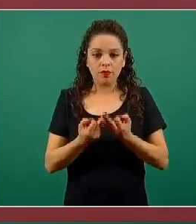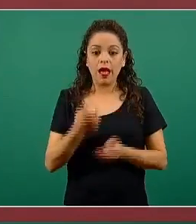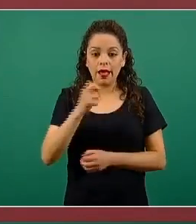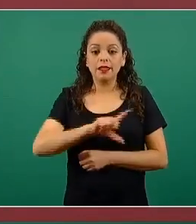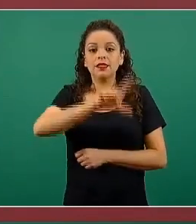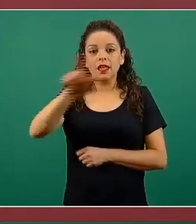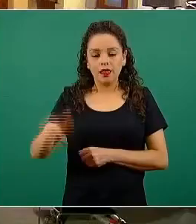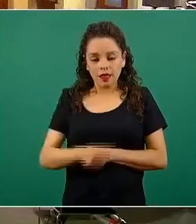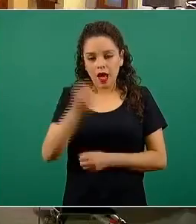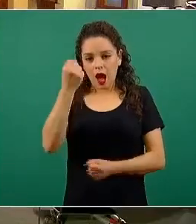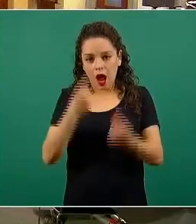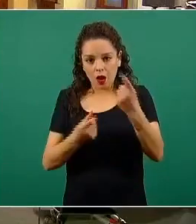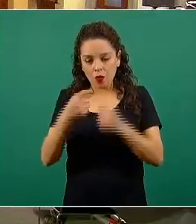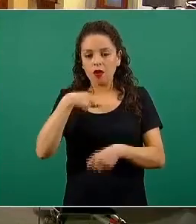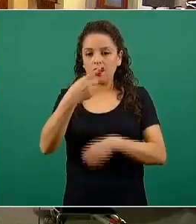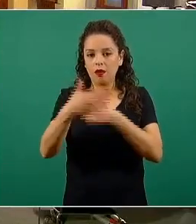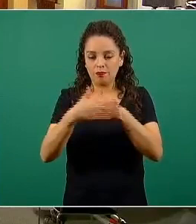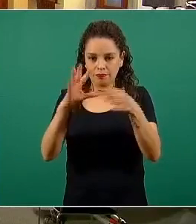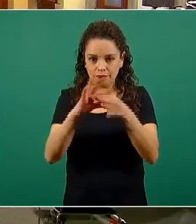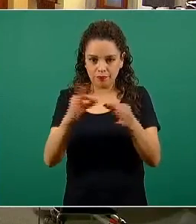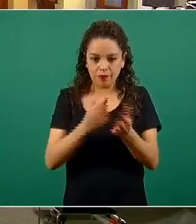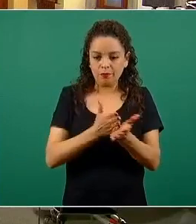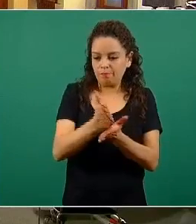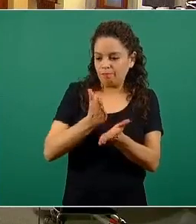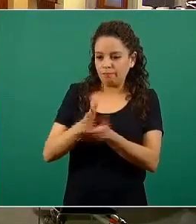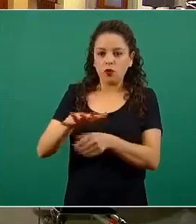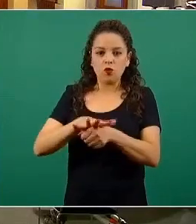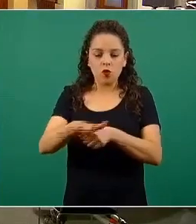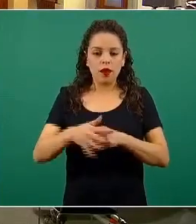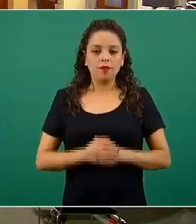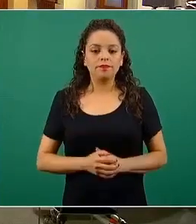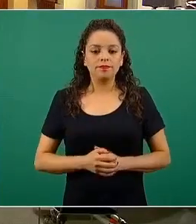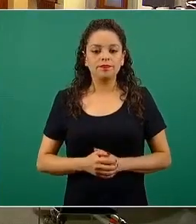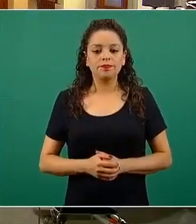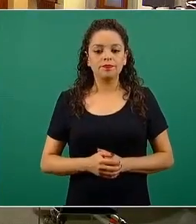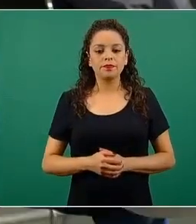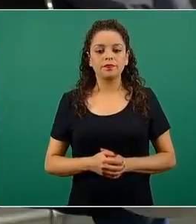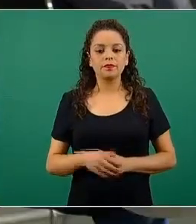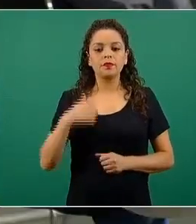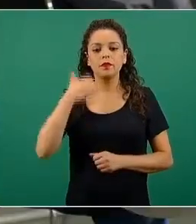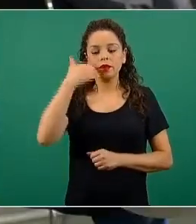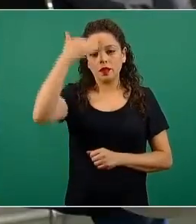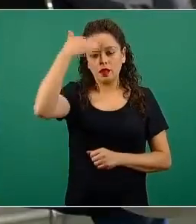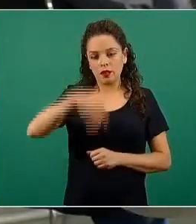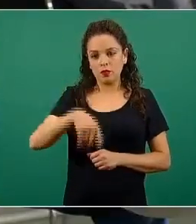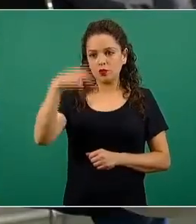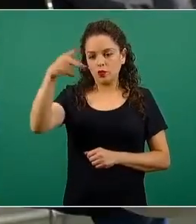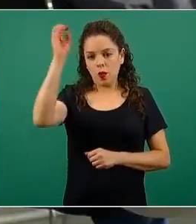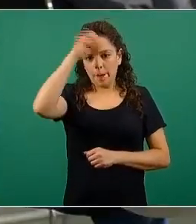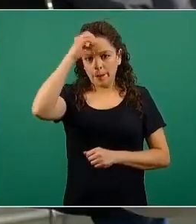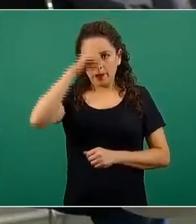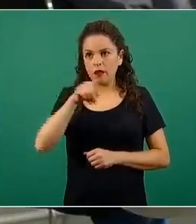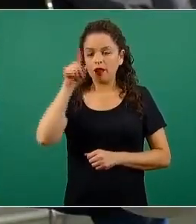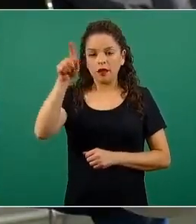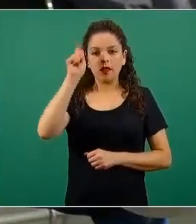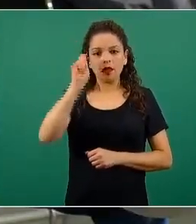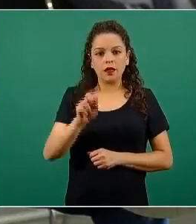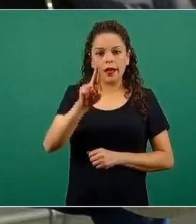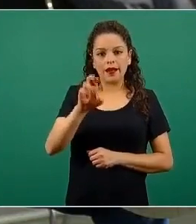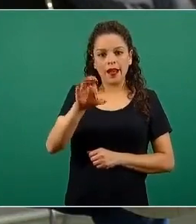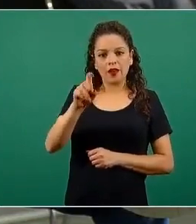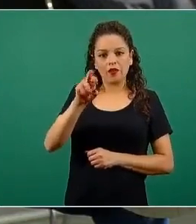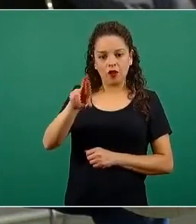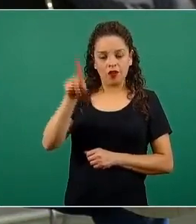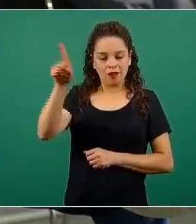rumbo de algunas de estas cosas. Solamente quiero conocer su opinión. El rector de la UNAM dijo que el sistema de salud de por